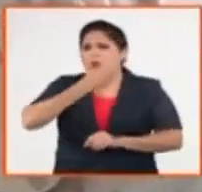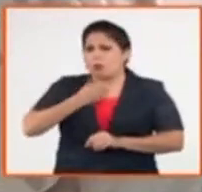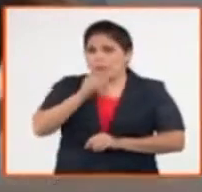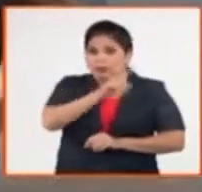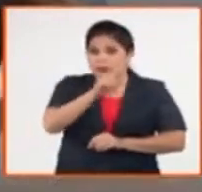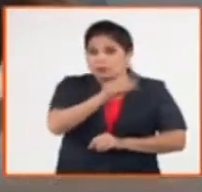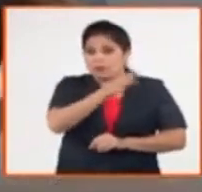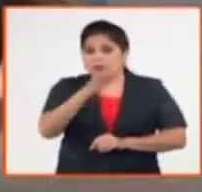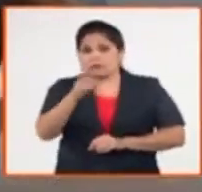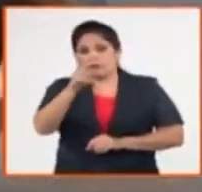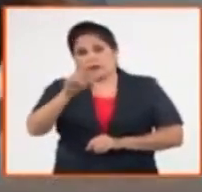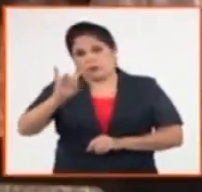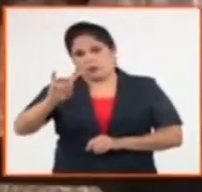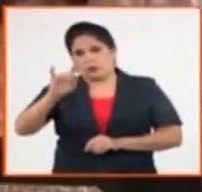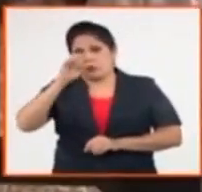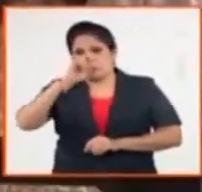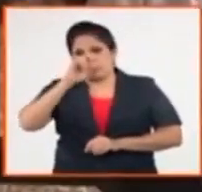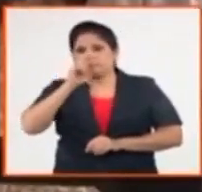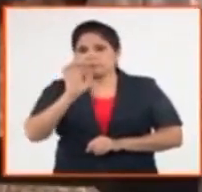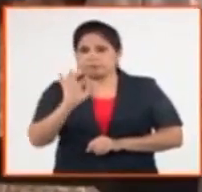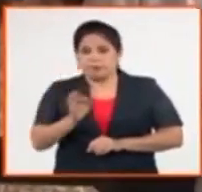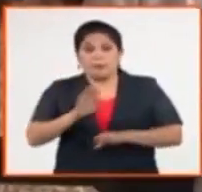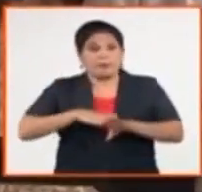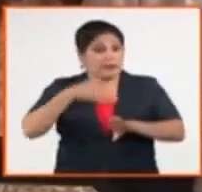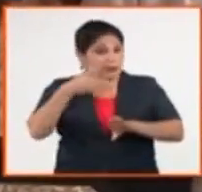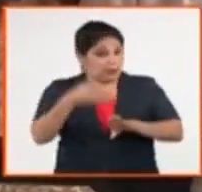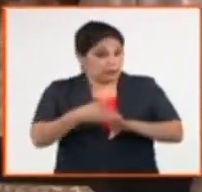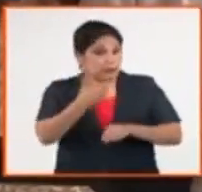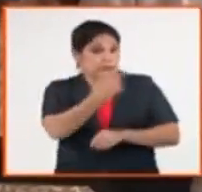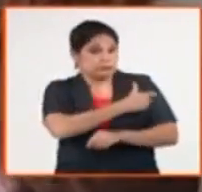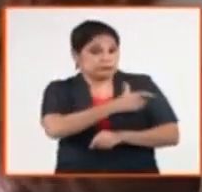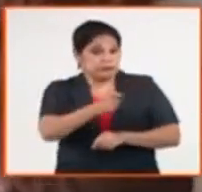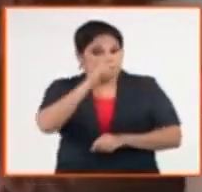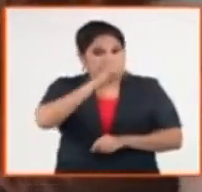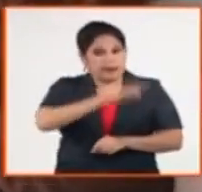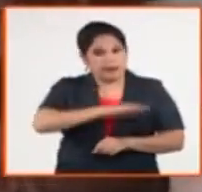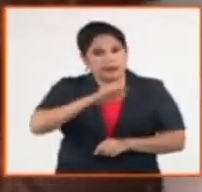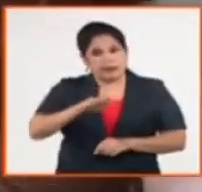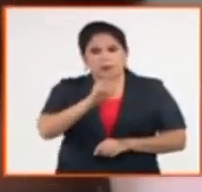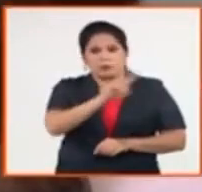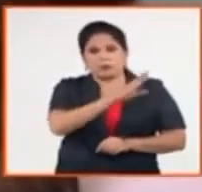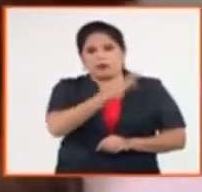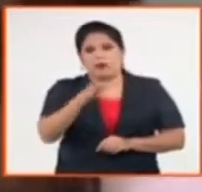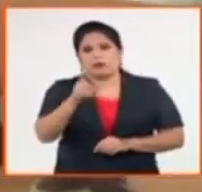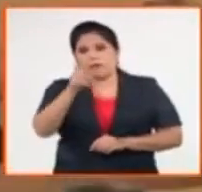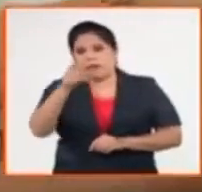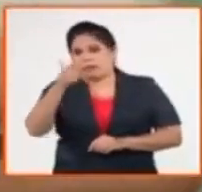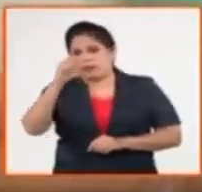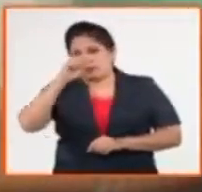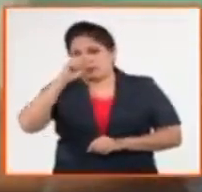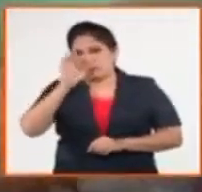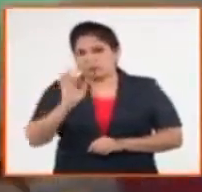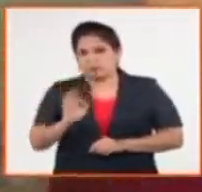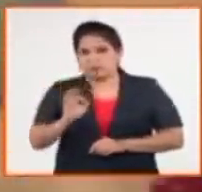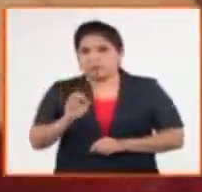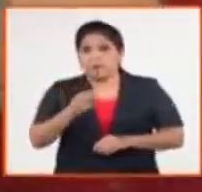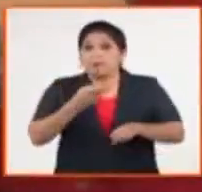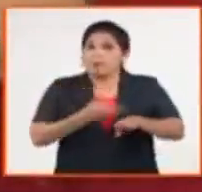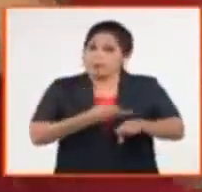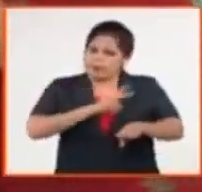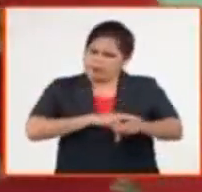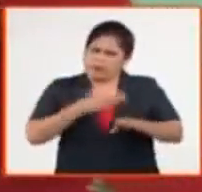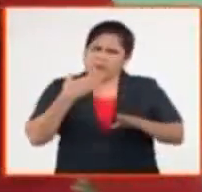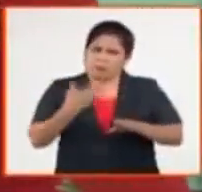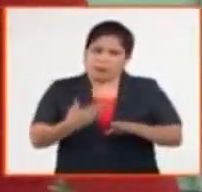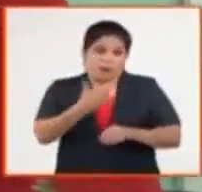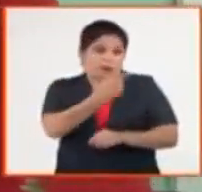a 18 años de edad. Luego serán vacunados los niños entre 2 y 10 años. La prevención mediante el suministro de